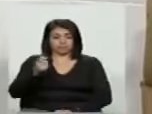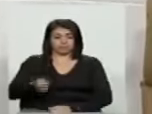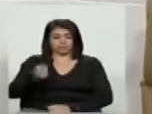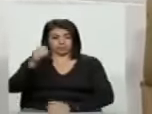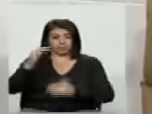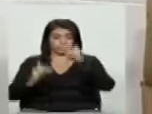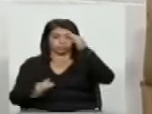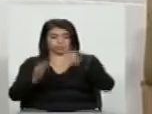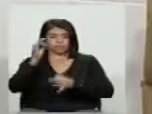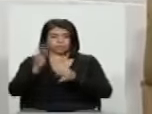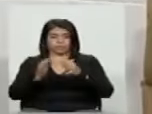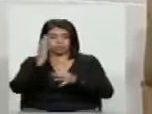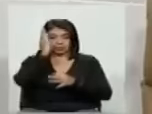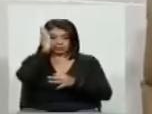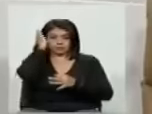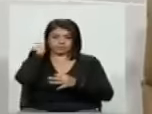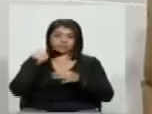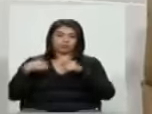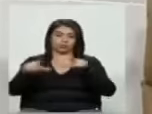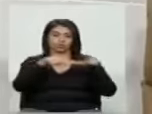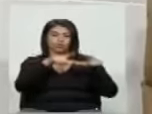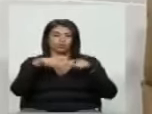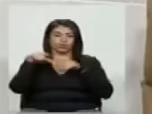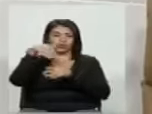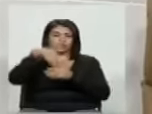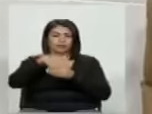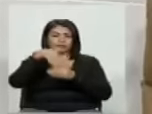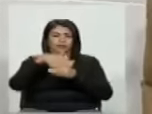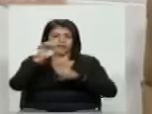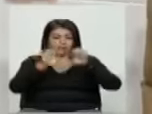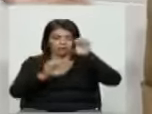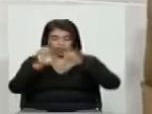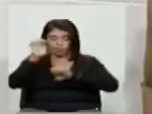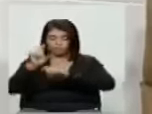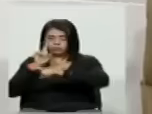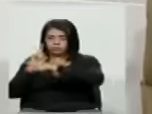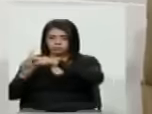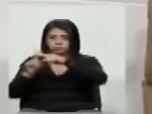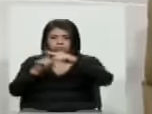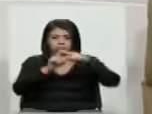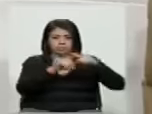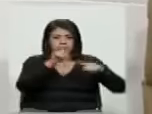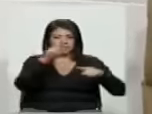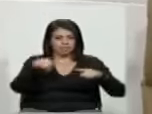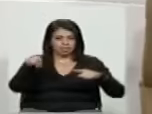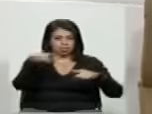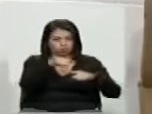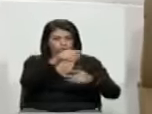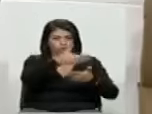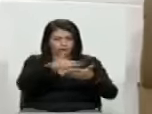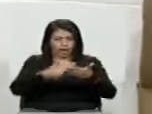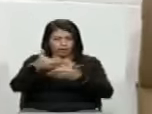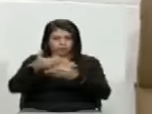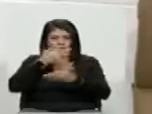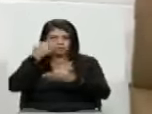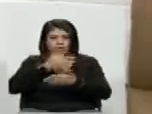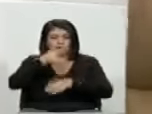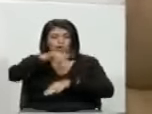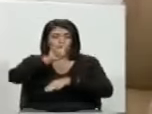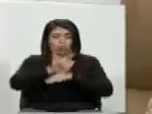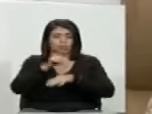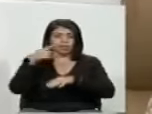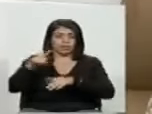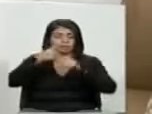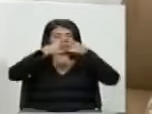Tribunal Supremo de Justicia en sala electoral, un peritaje para determinar la viabilidad de las actas verdaderas, las únicas que